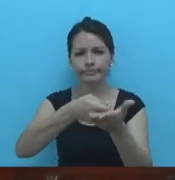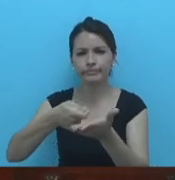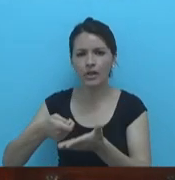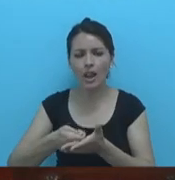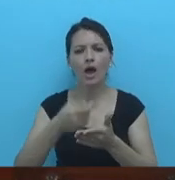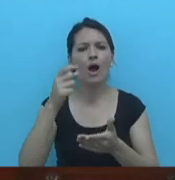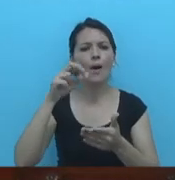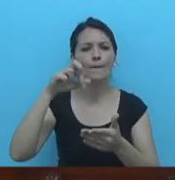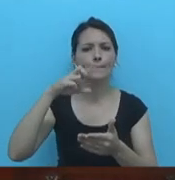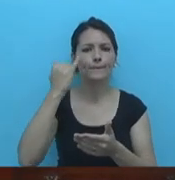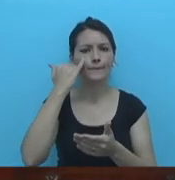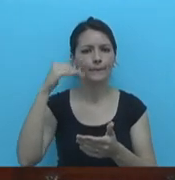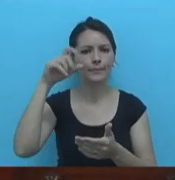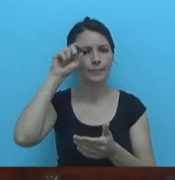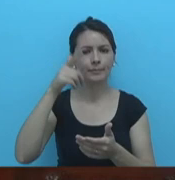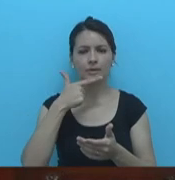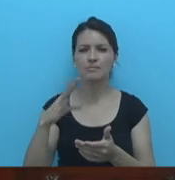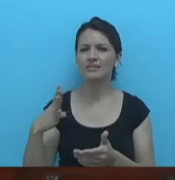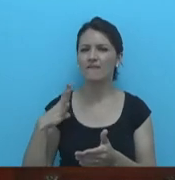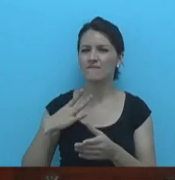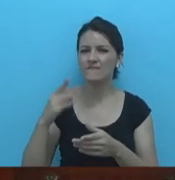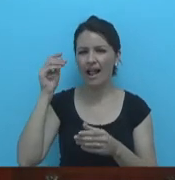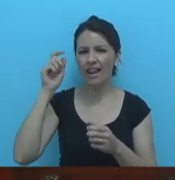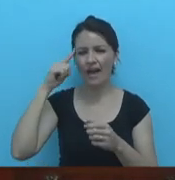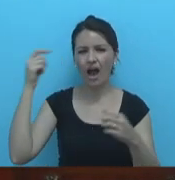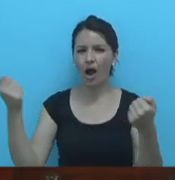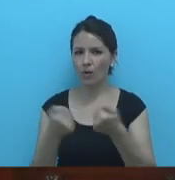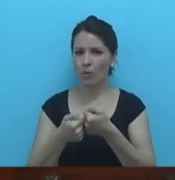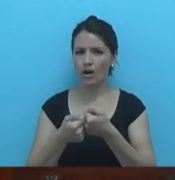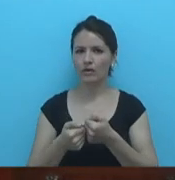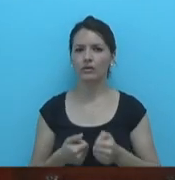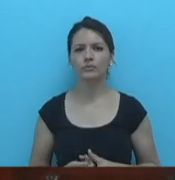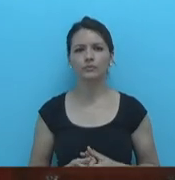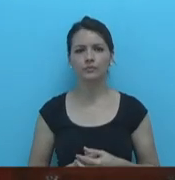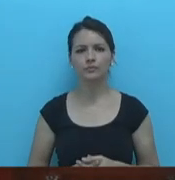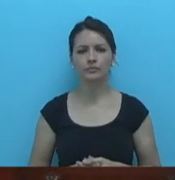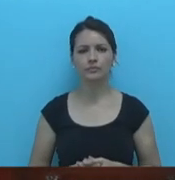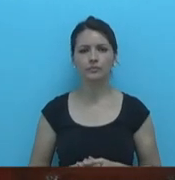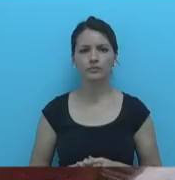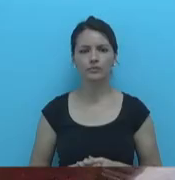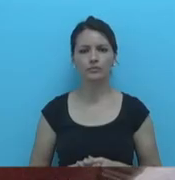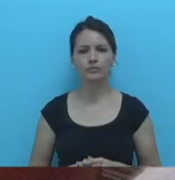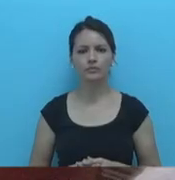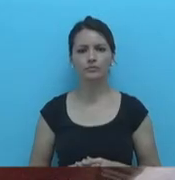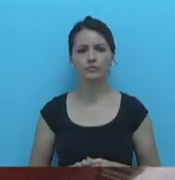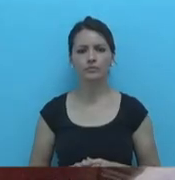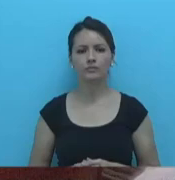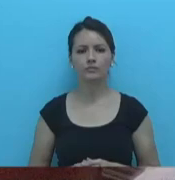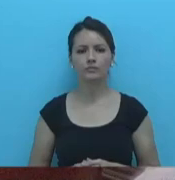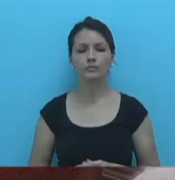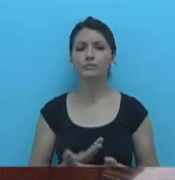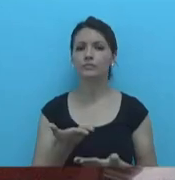pymes en la provincia. No tiene dictamen de comisión. Diputado Galassi, tiene uso de la palabra. Gracias, señor presidente,